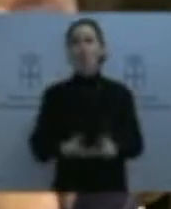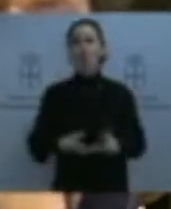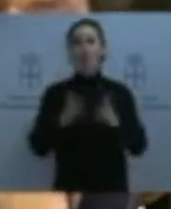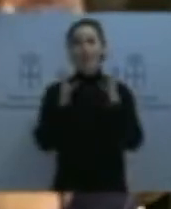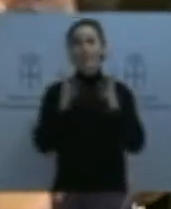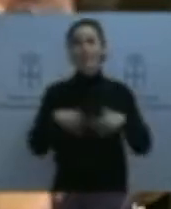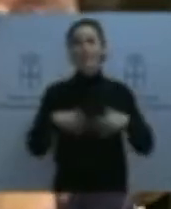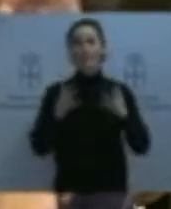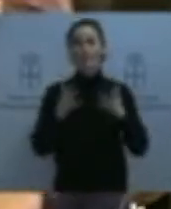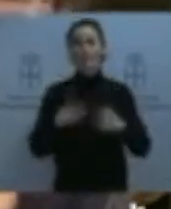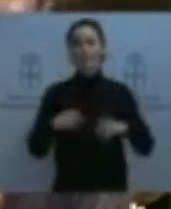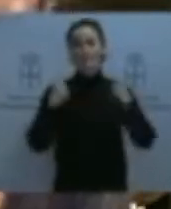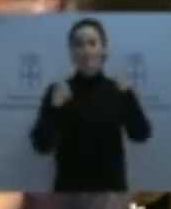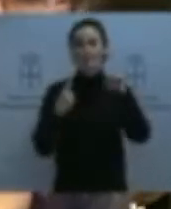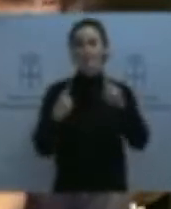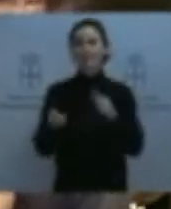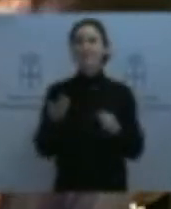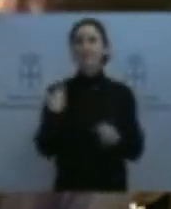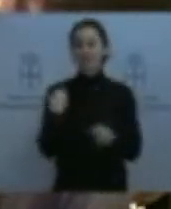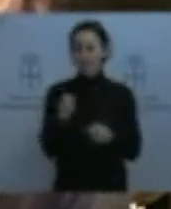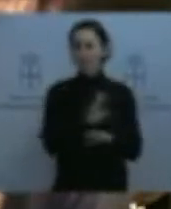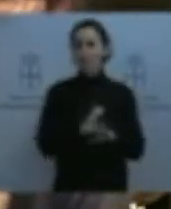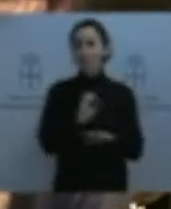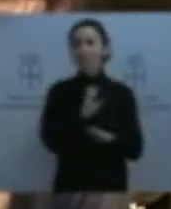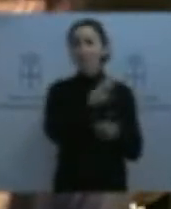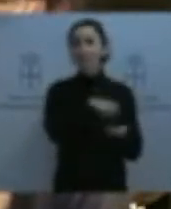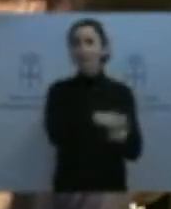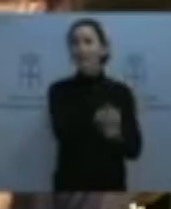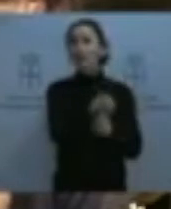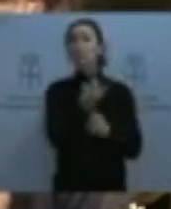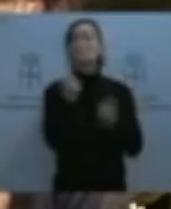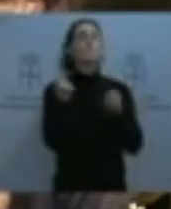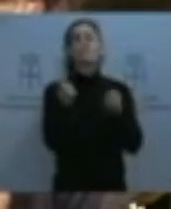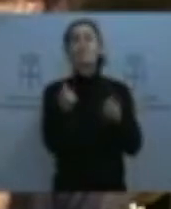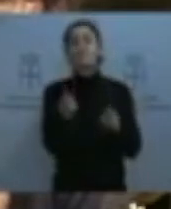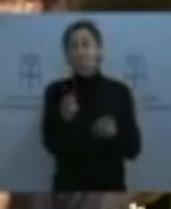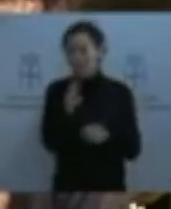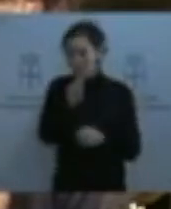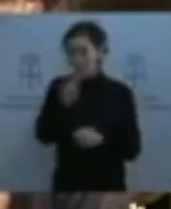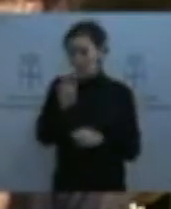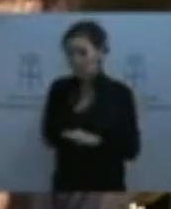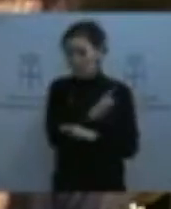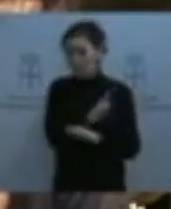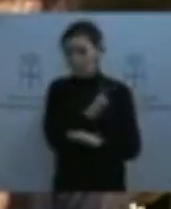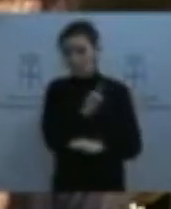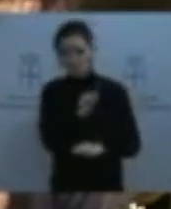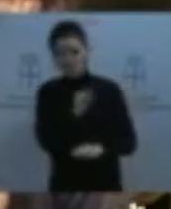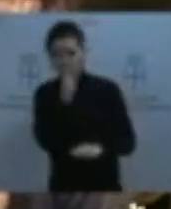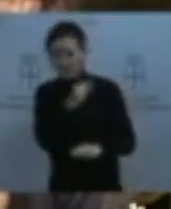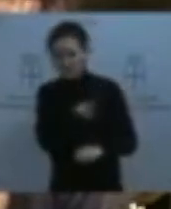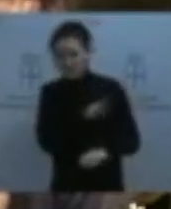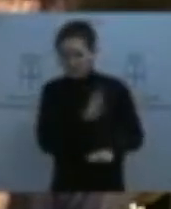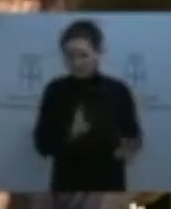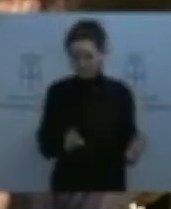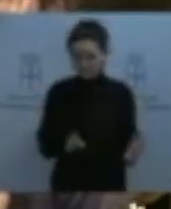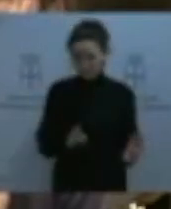¿Sabe cuántas páginas nos remitió ayer su consejería? A menos de 24 horas de esta pregunta. No me vale la respuesta, no me vale